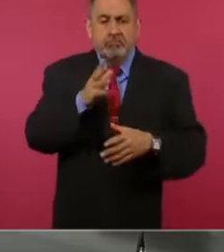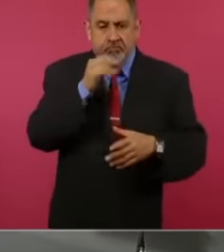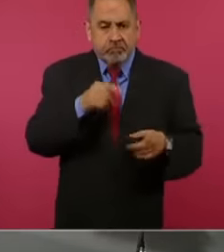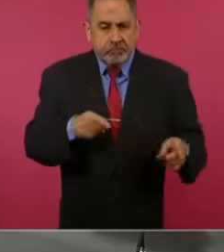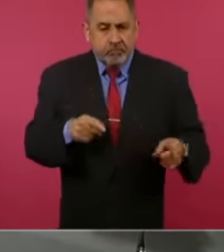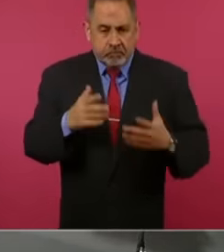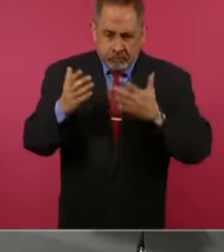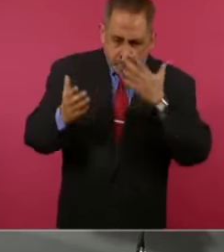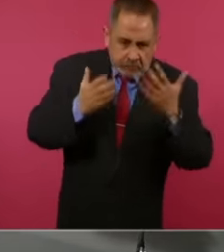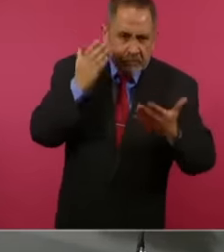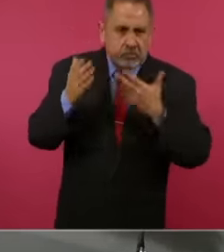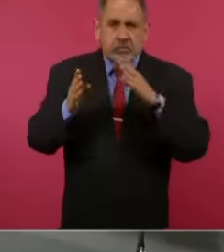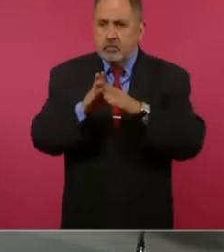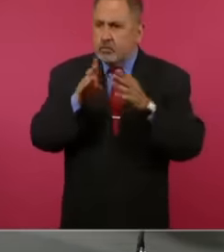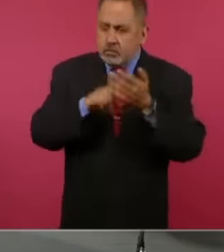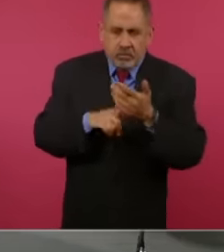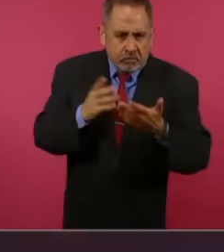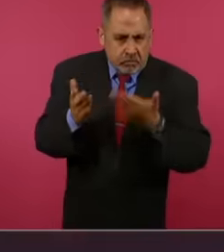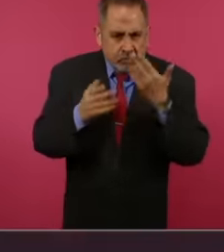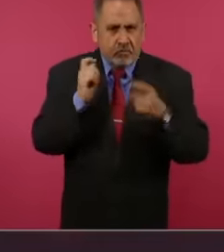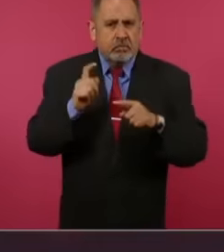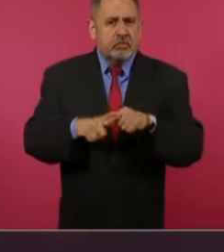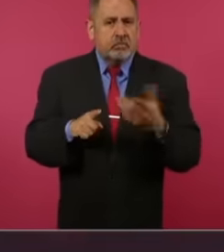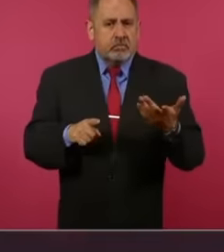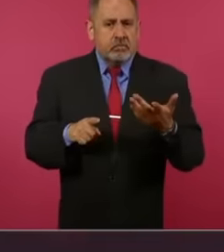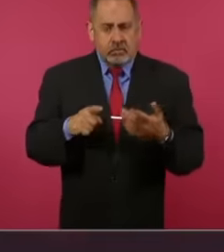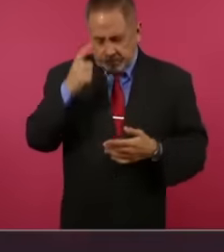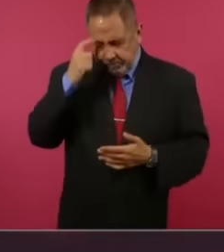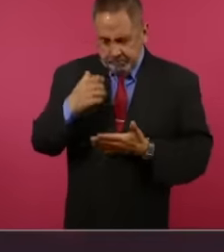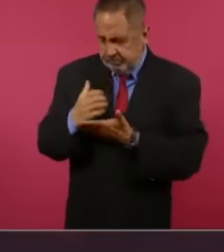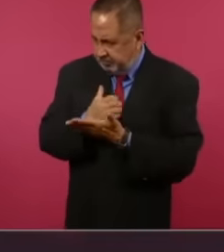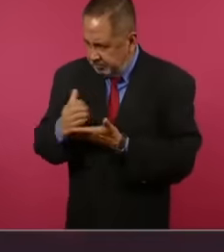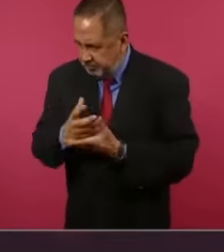de estudiar, sin la posibilidad de curarse,